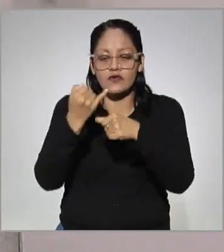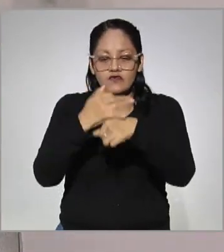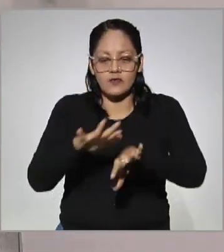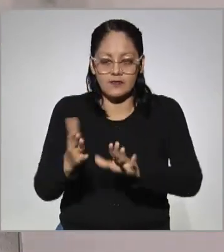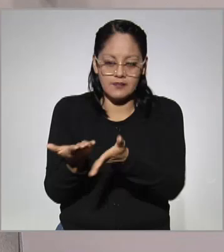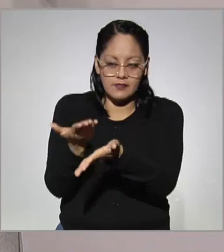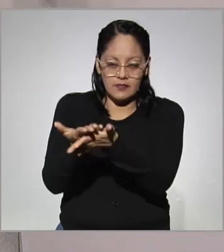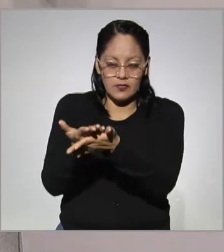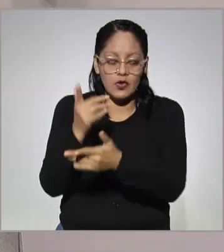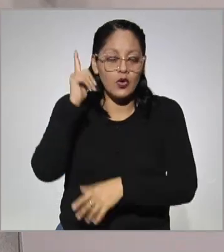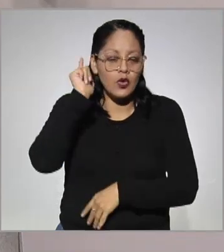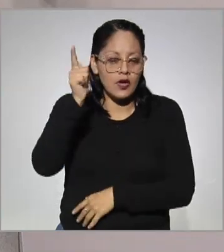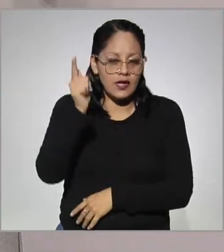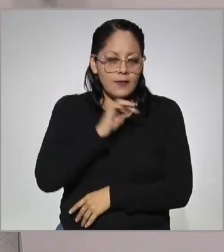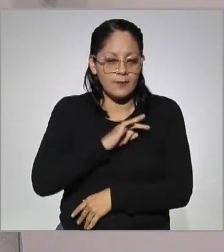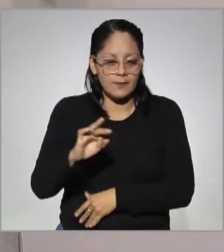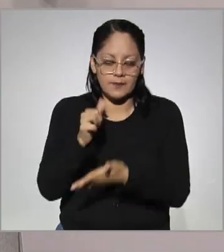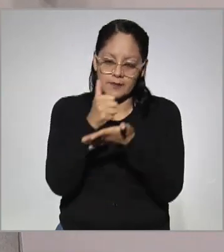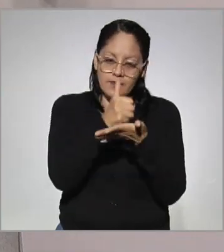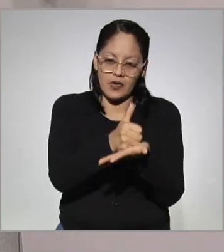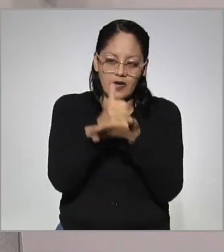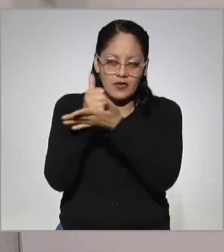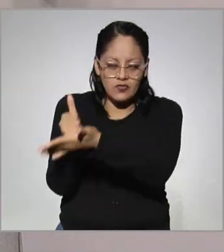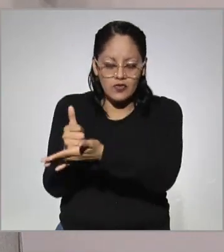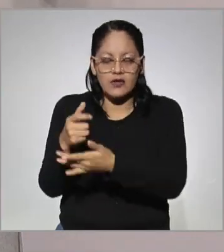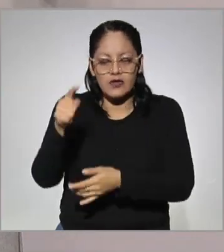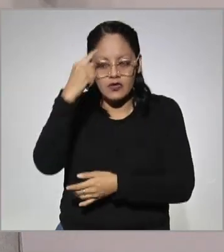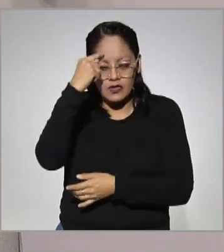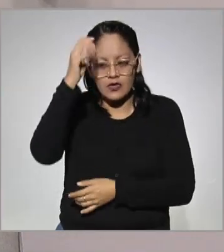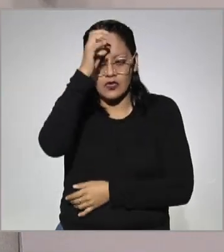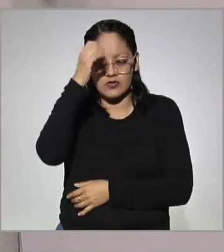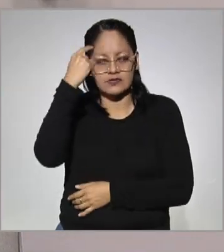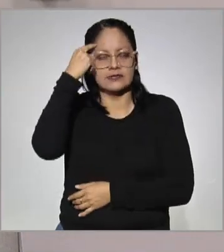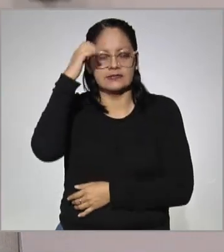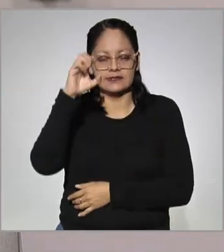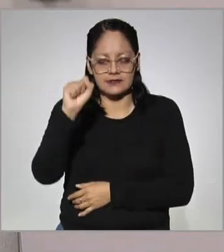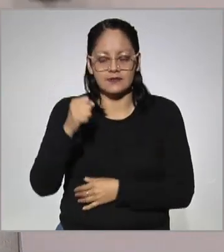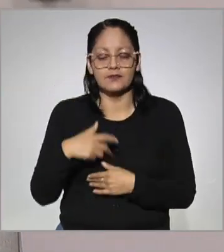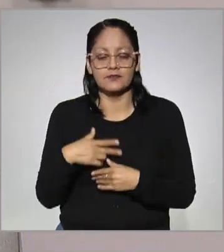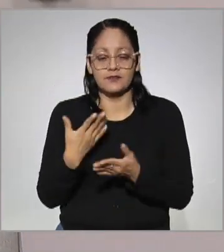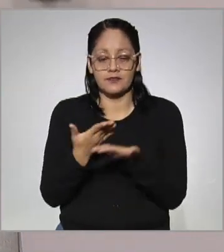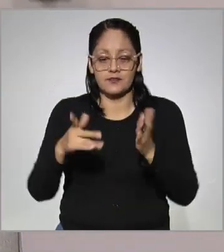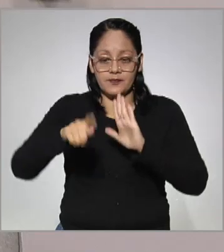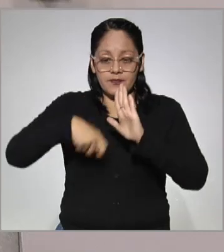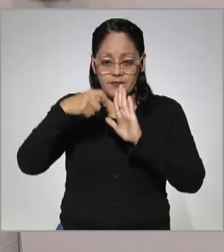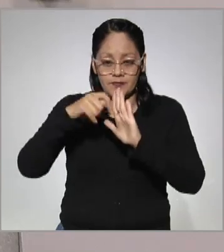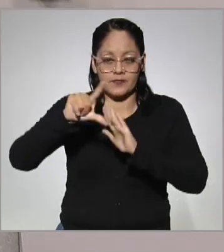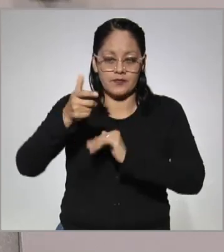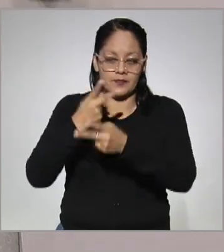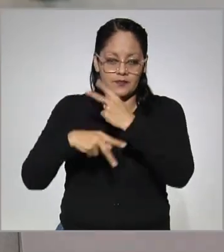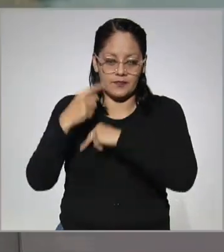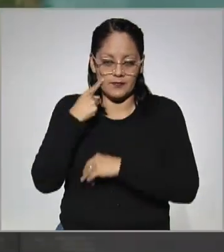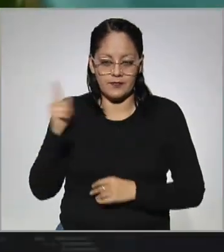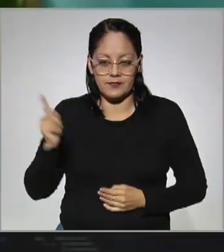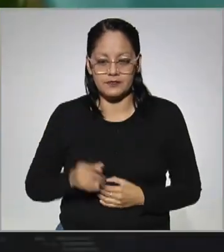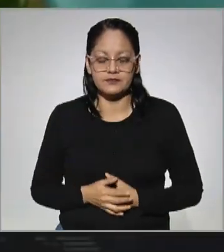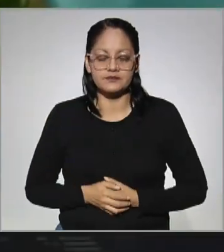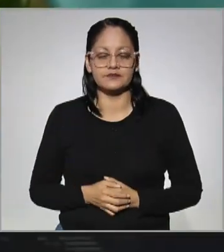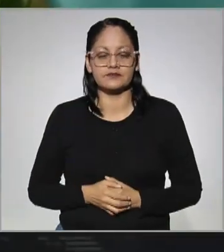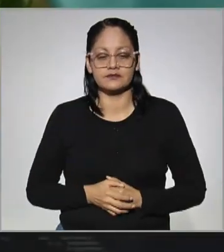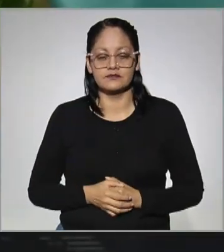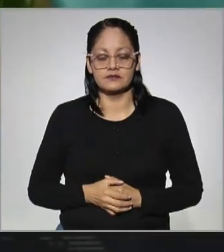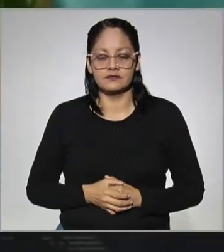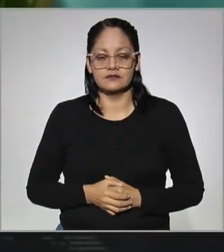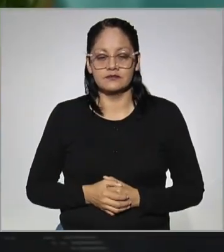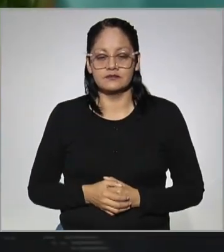información y ojalá y podemos estar ayudando, creando conciencia en alguien. Vamos a ver la siguiente cápsula y ahorita regresamos con ustedes.